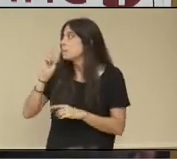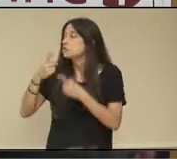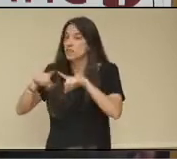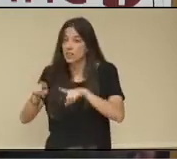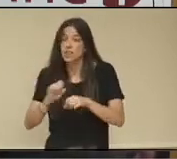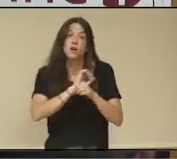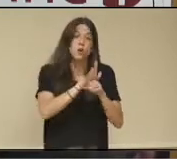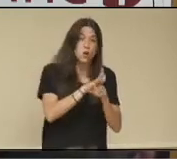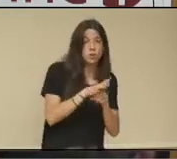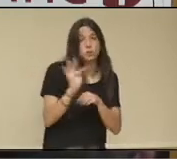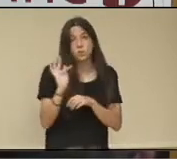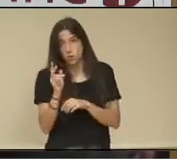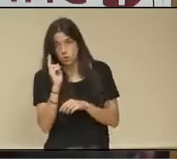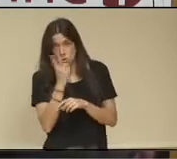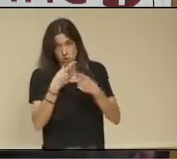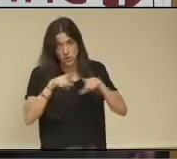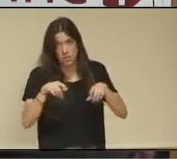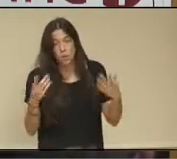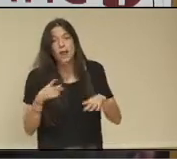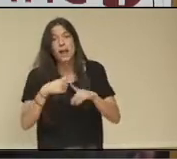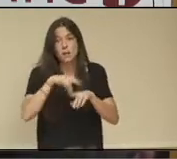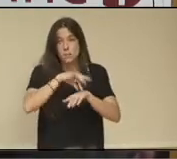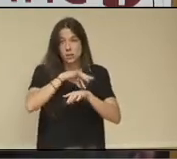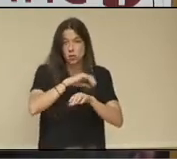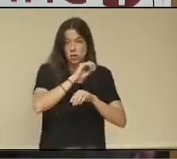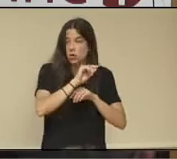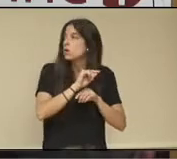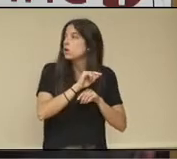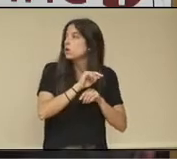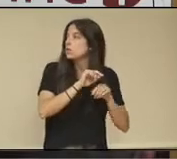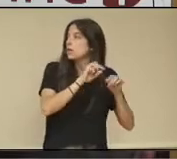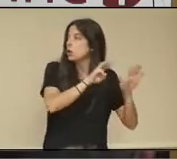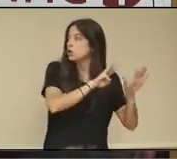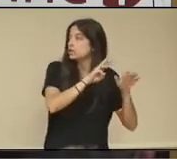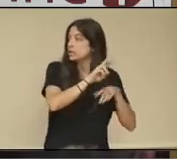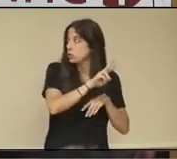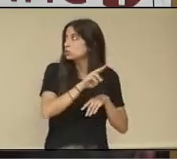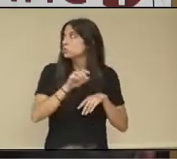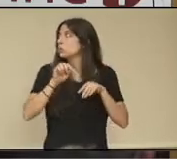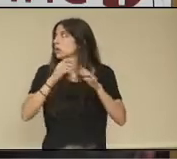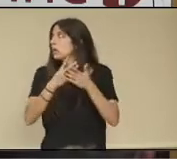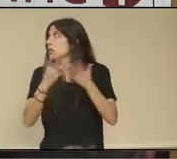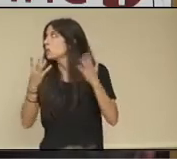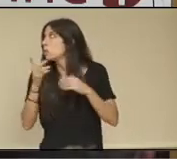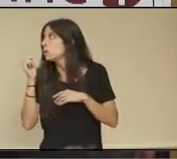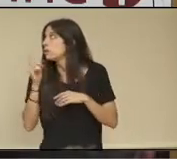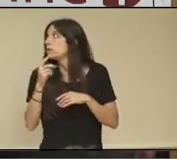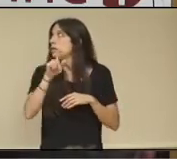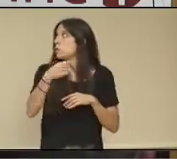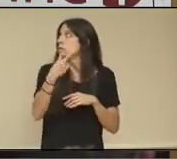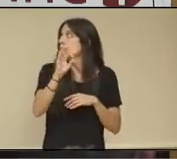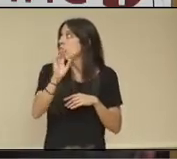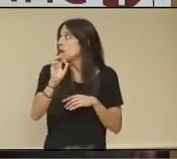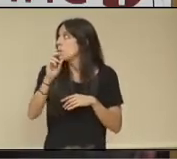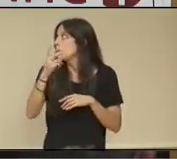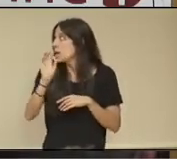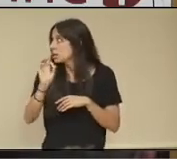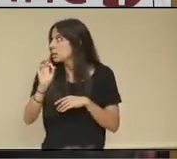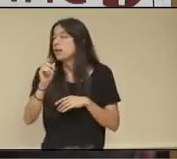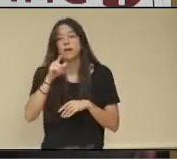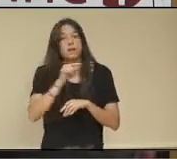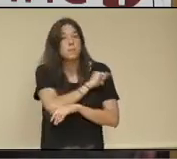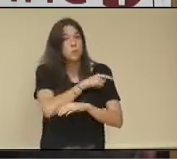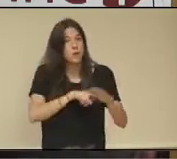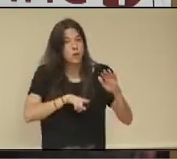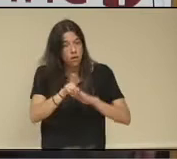y tuberculosis. Aisló el patógeno en el 82, aquí en el 19 ya teníamos, en el 20 se desarrollan las vacunas,